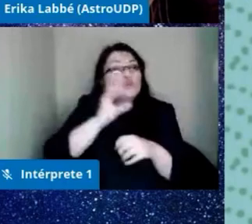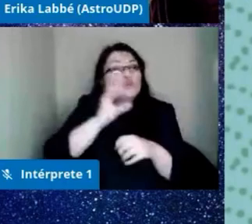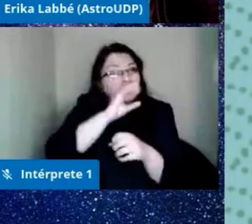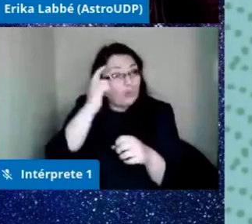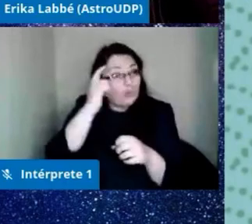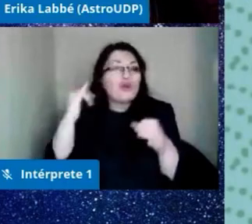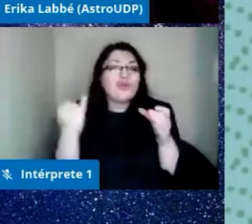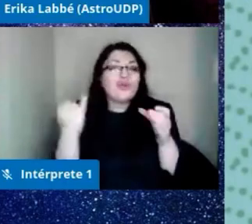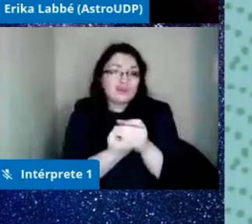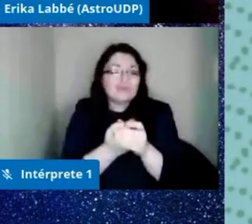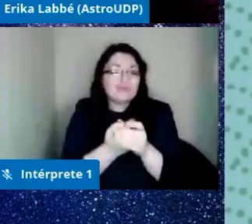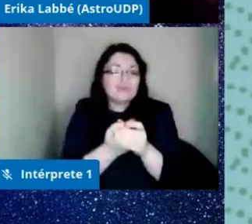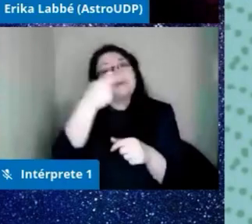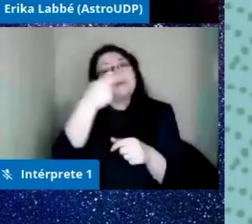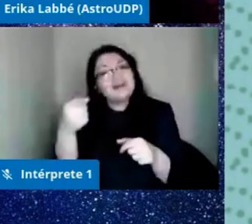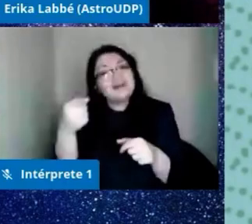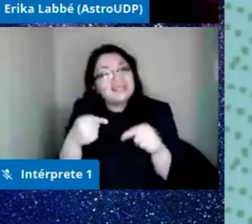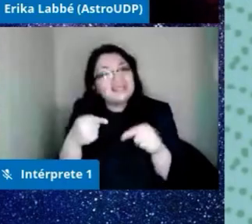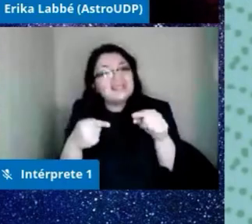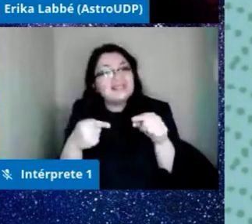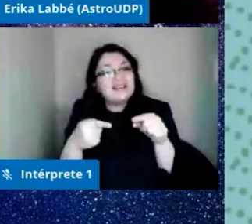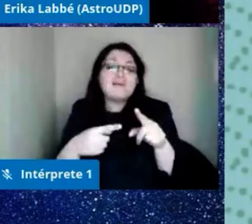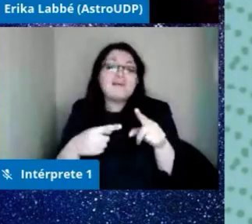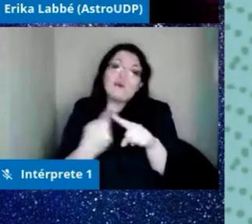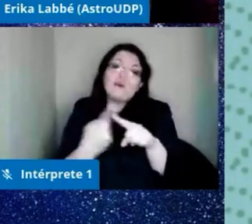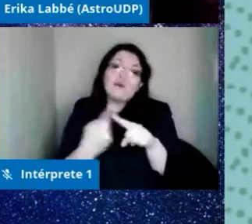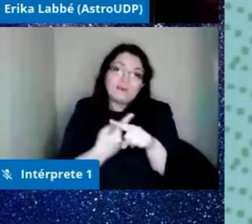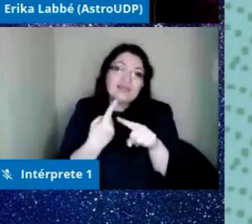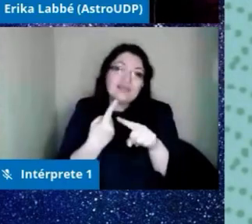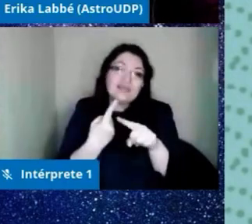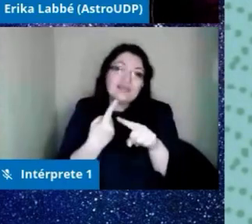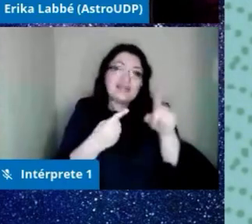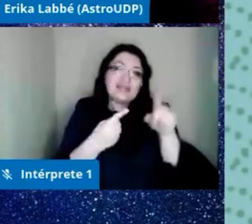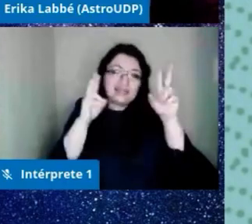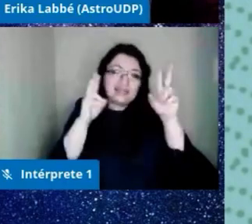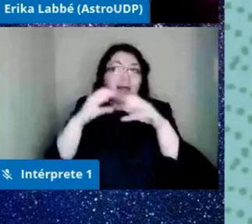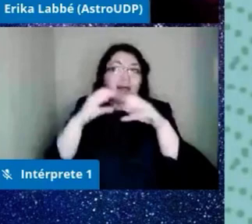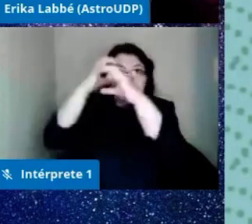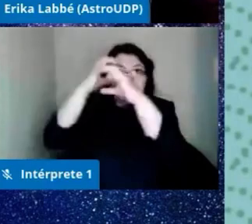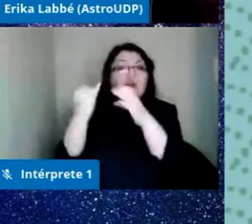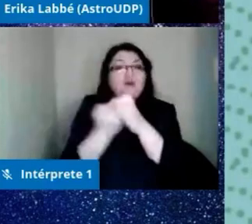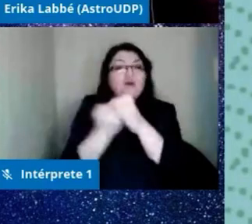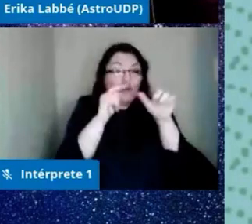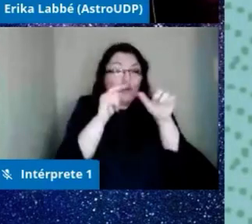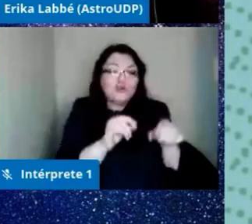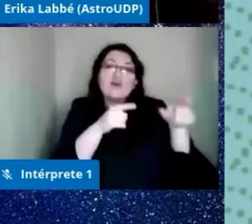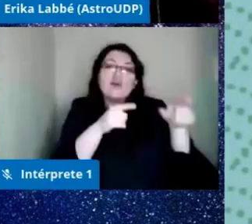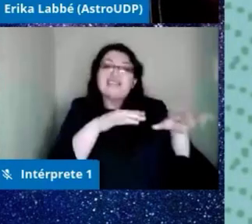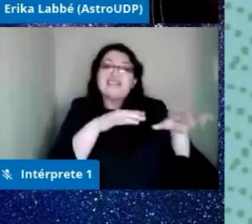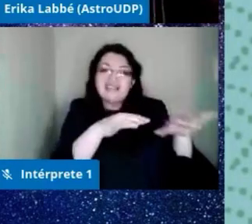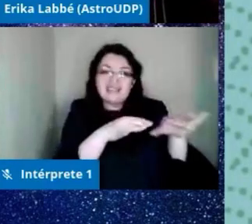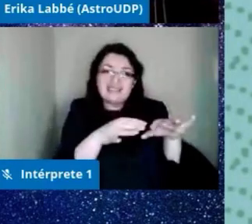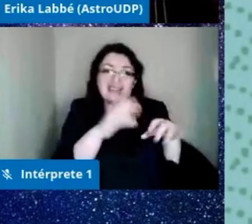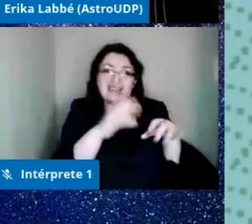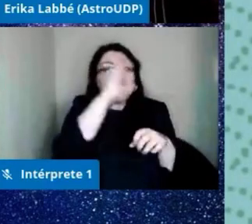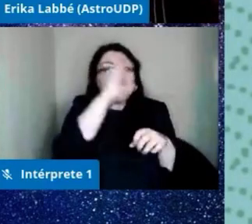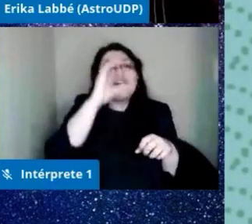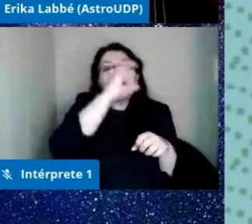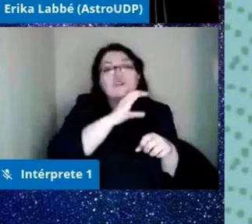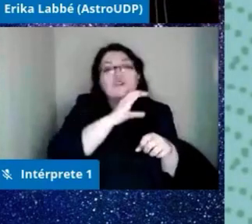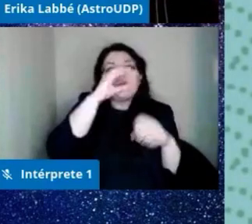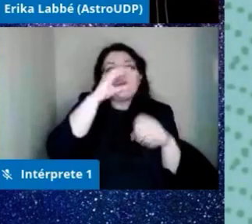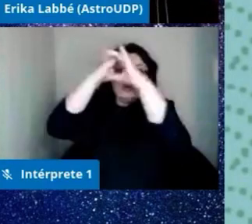de astronomía inclusiva en un evento de astroturismo, así que estoy muy contenta, nos invitó ahí mi amiga Catalina. También